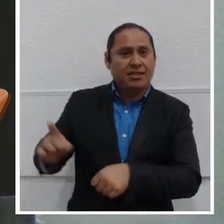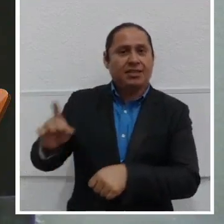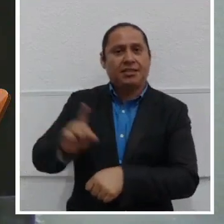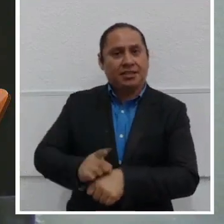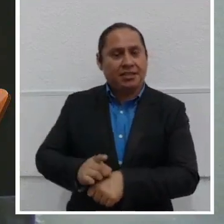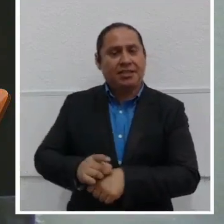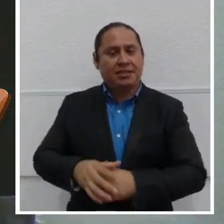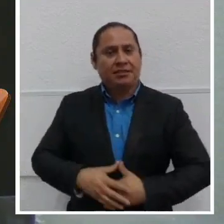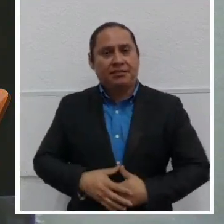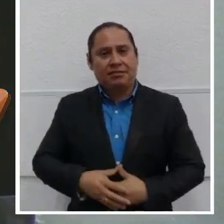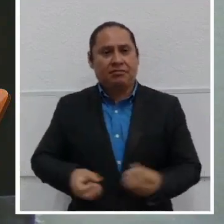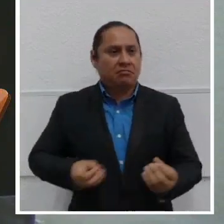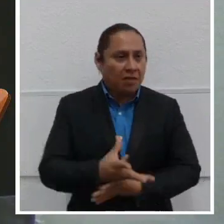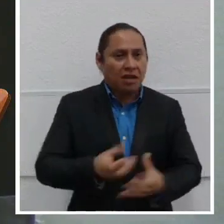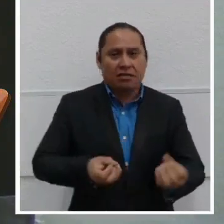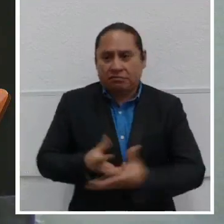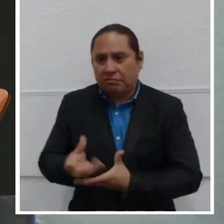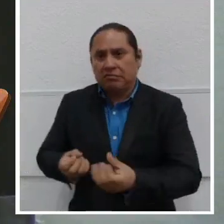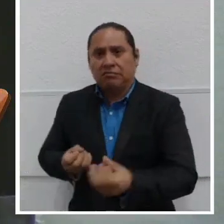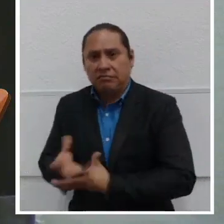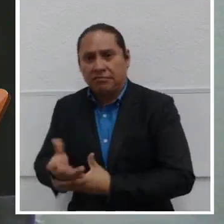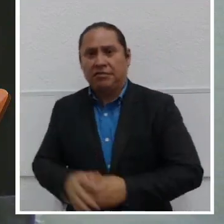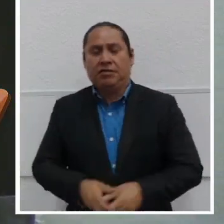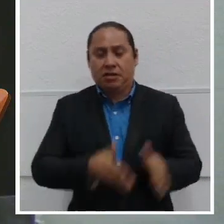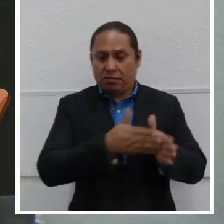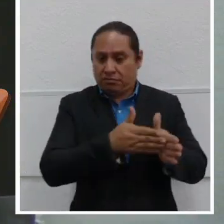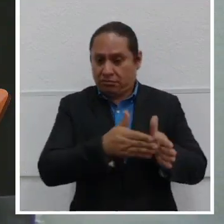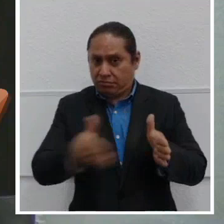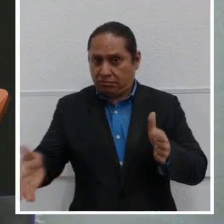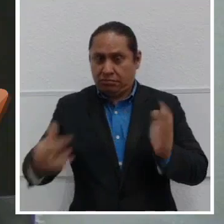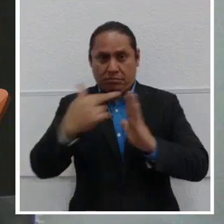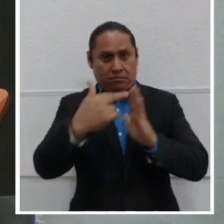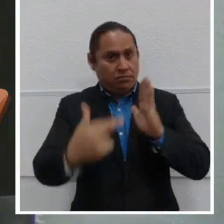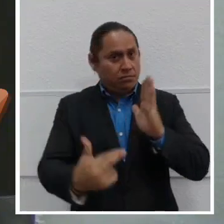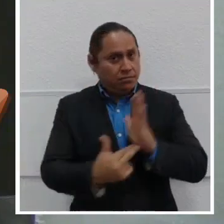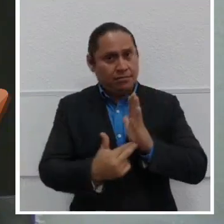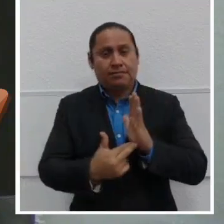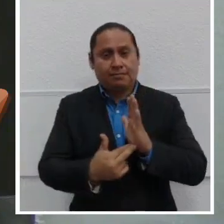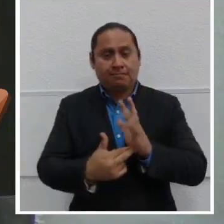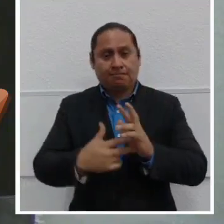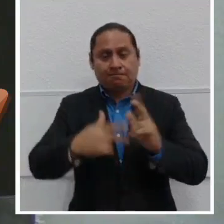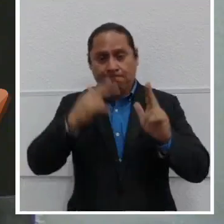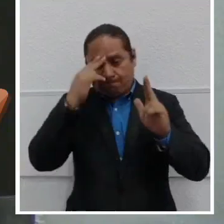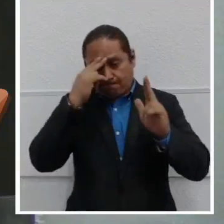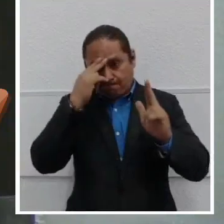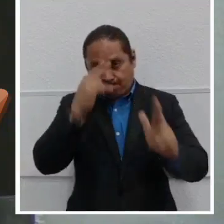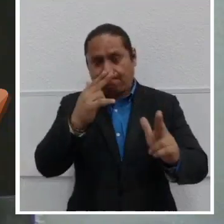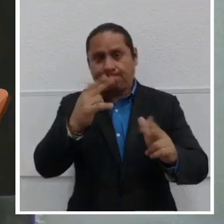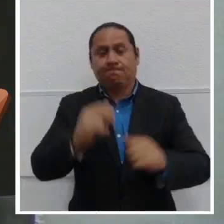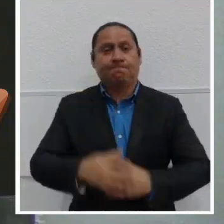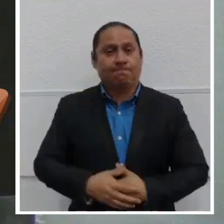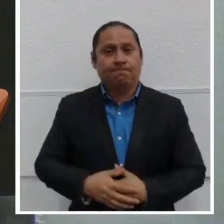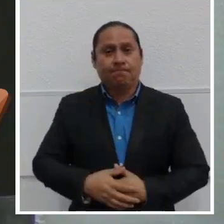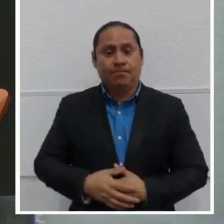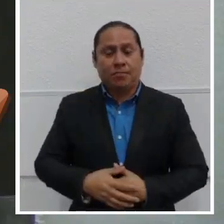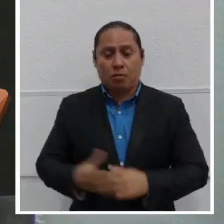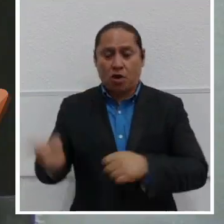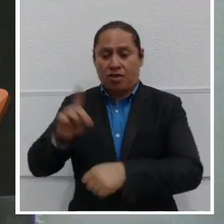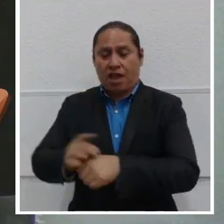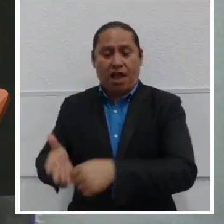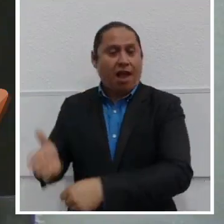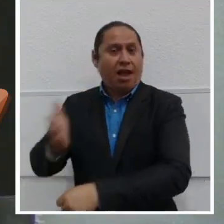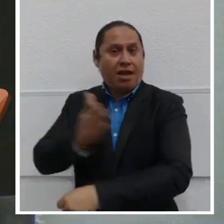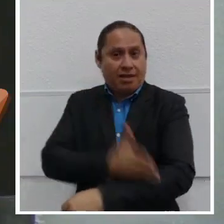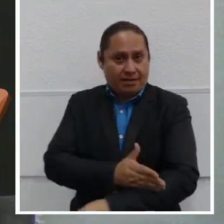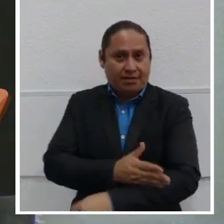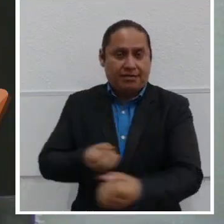cometerse abortos sin un término marcado que pueda ser hasta un día de la concepción porque no hay un